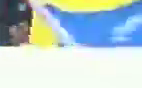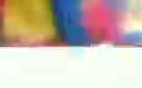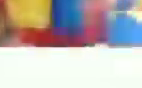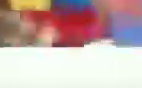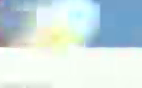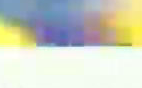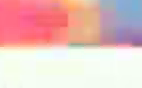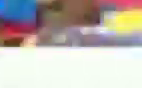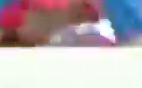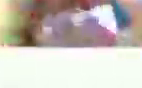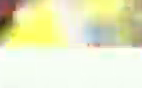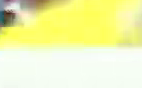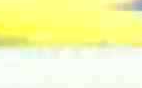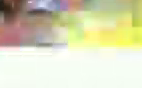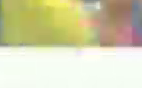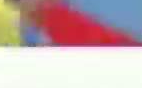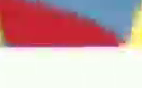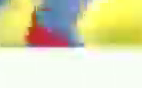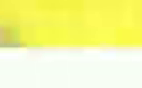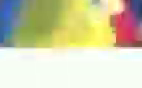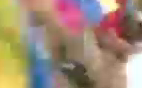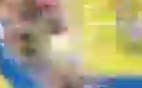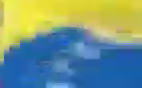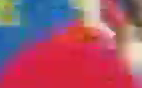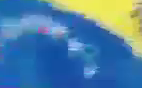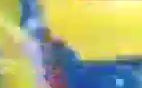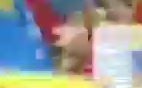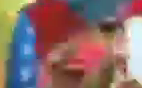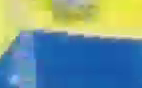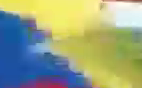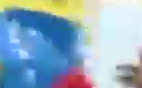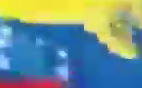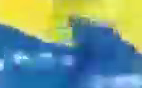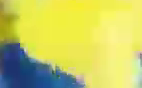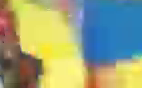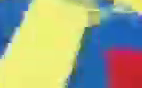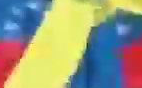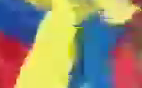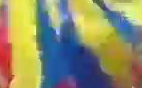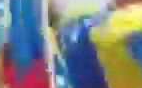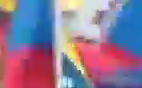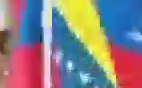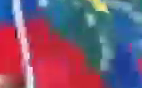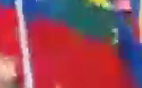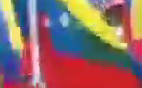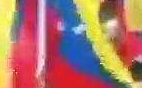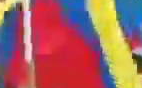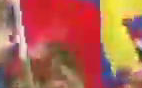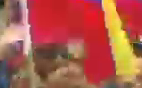arriba, arriba, arriba, arriba, arriba, cogele. ¡Saludo solidario!